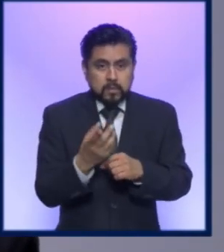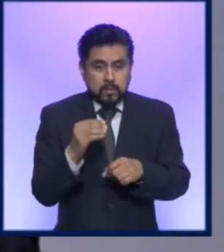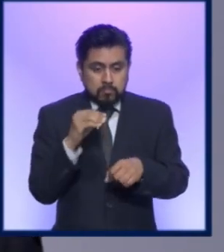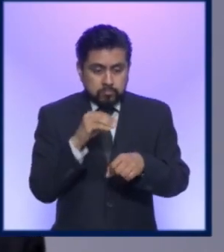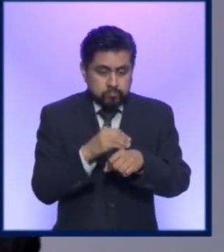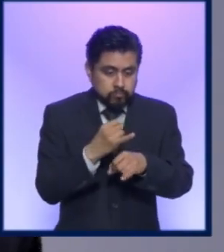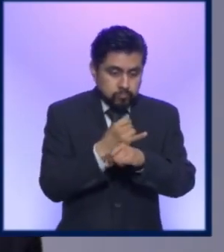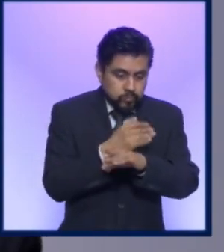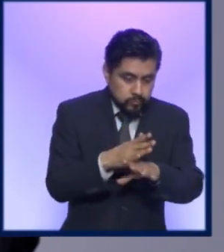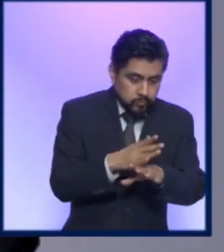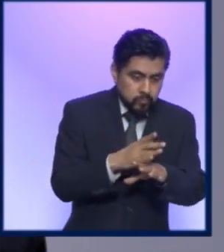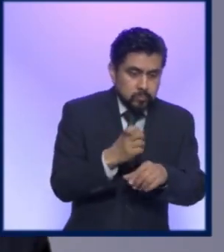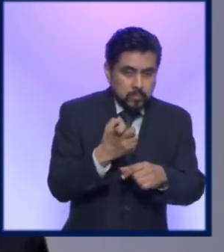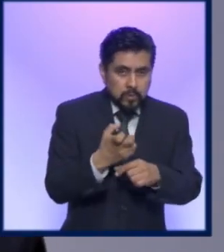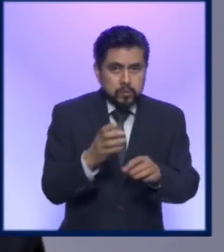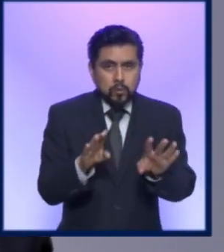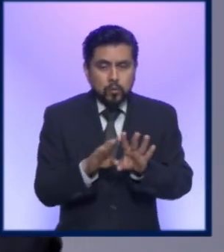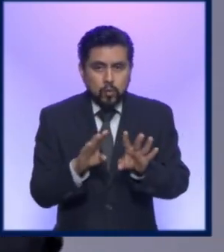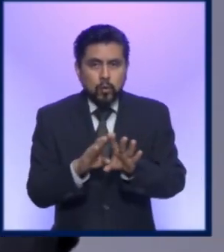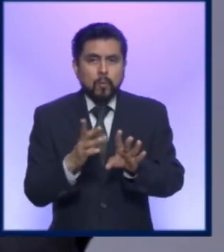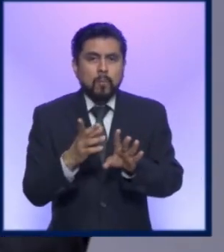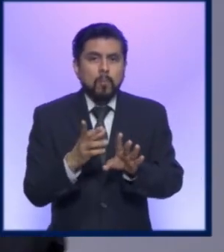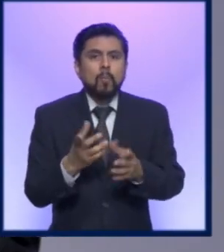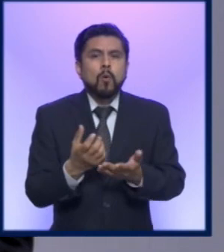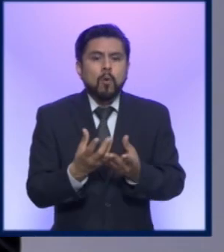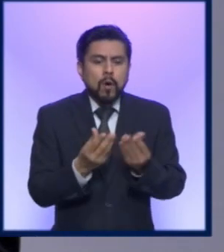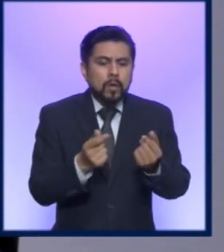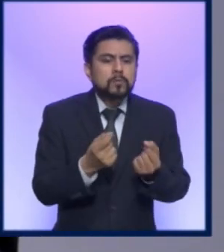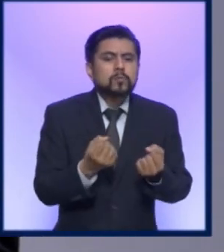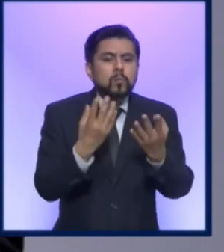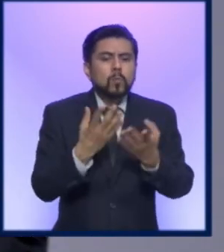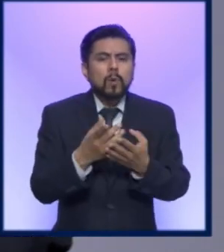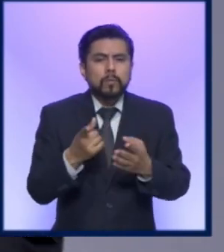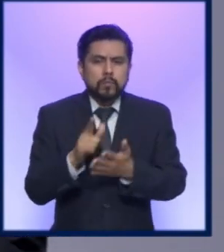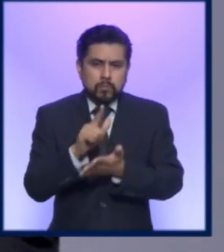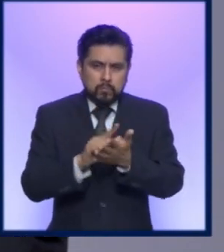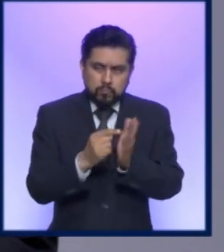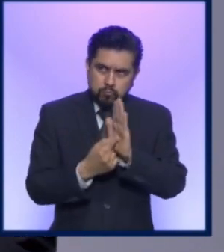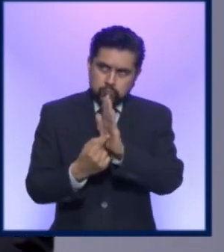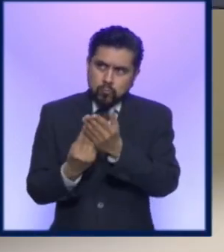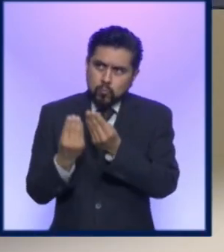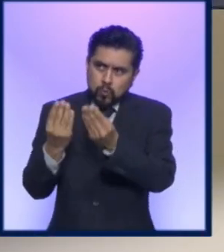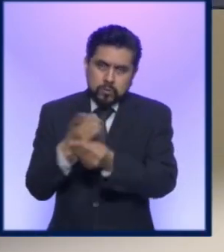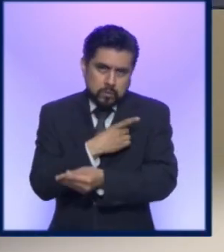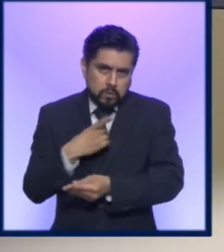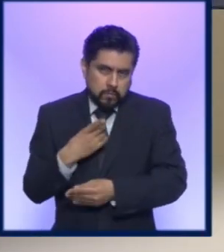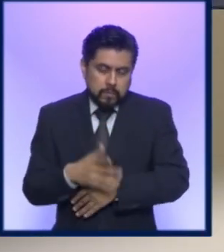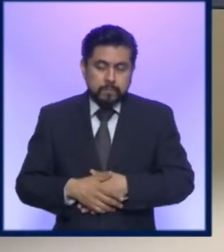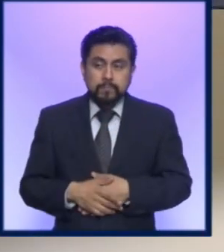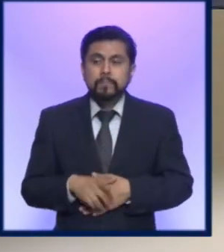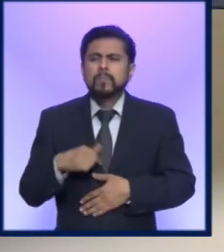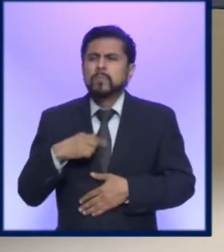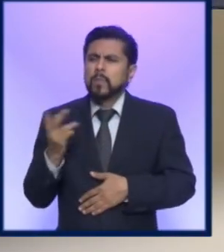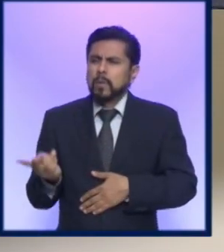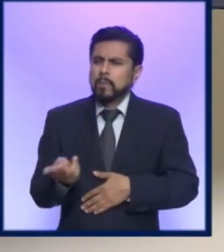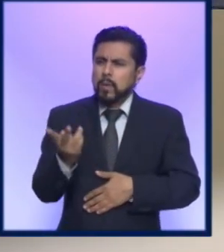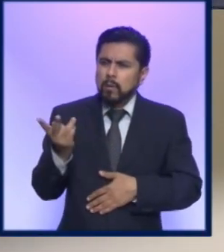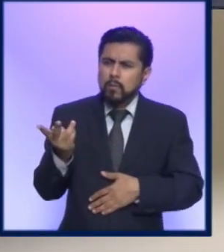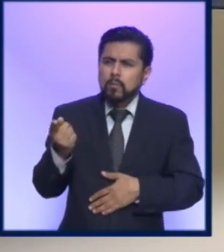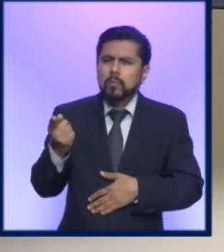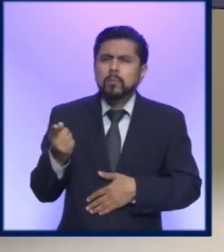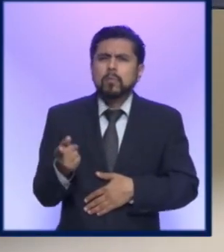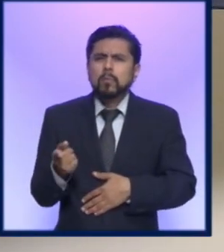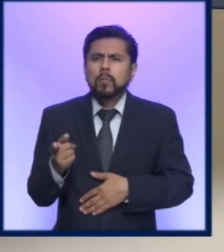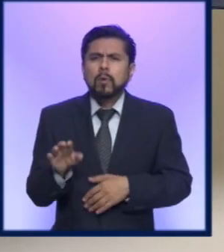encaminados a obtener ese respaldo que les permita obtener el registro correspondiente Bueno yo te preguntaría Cuál es el bien